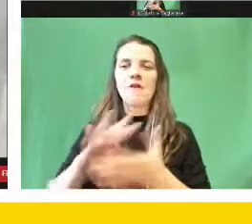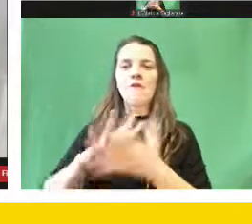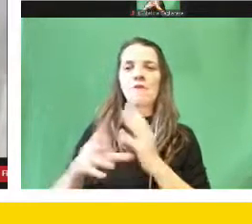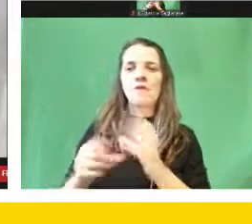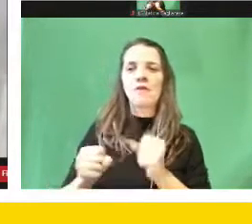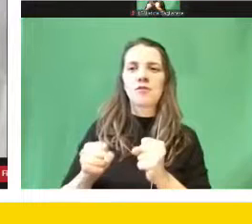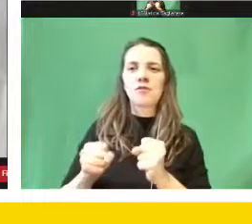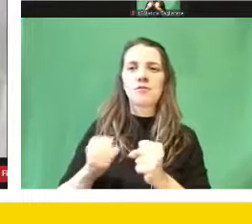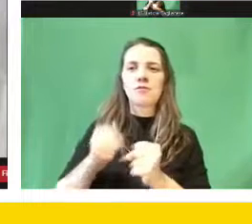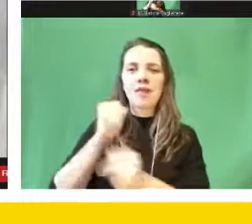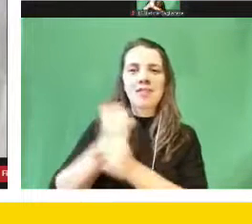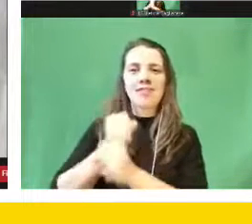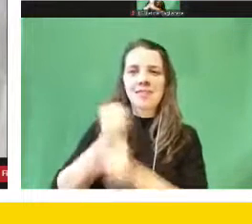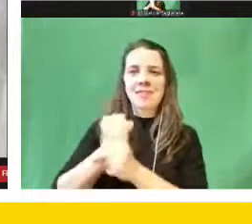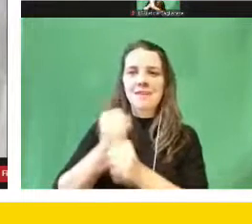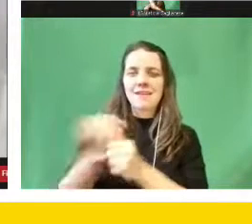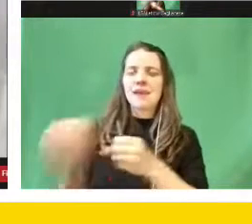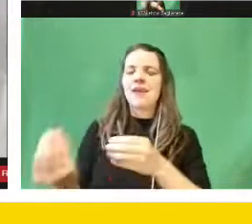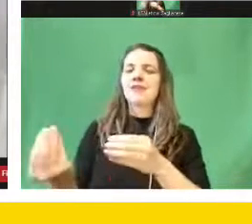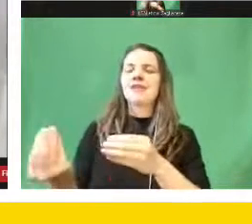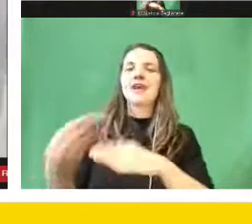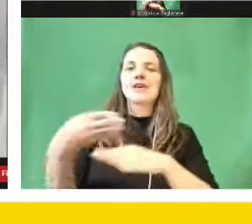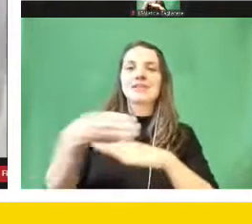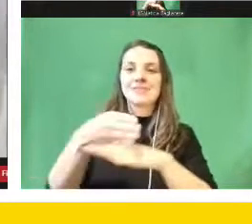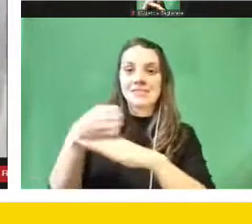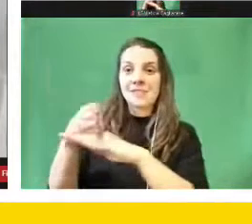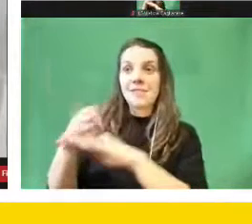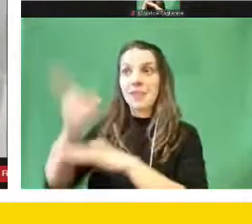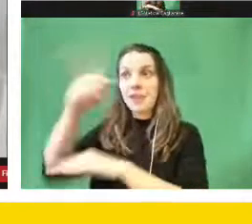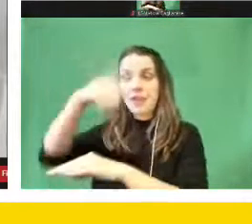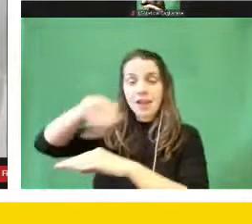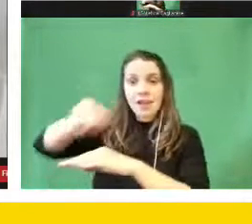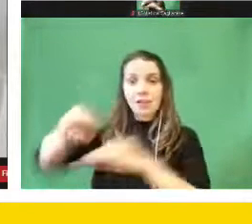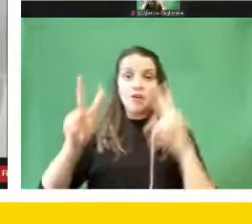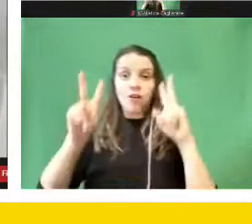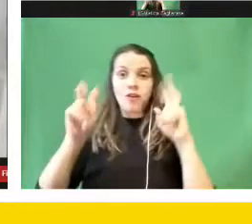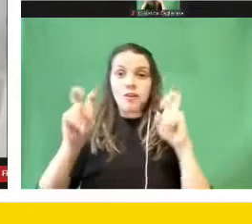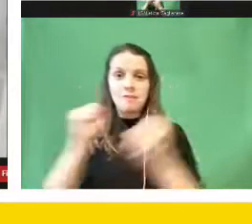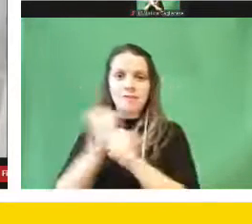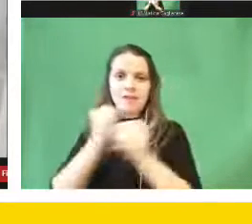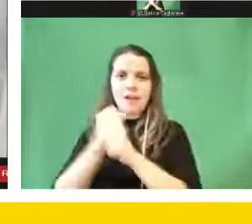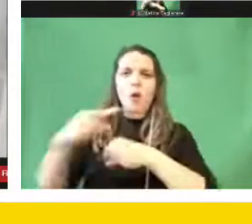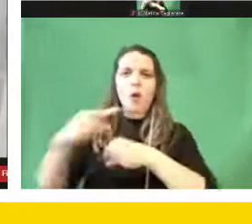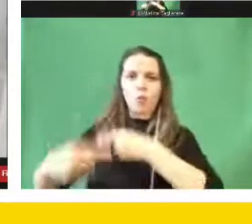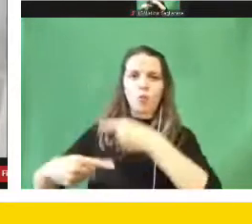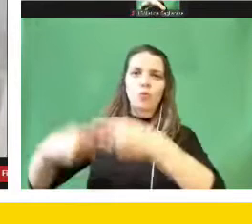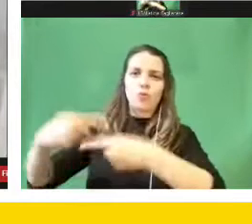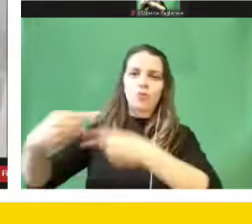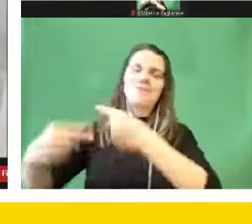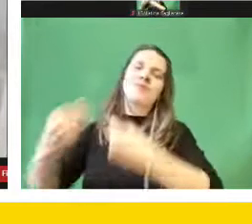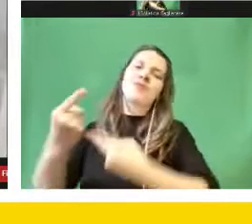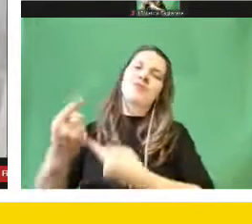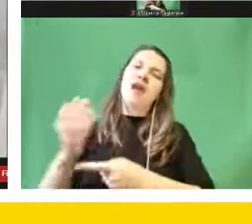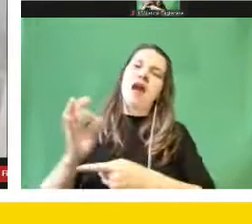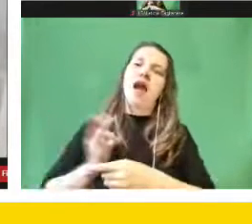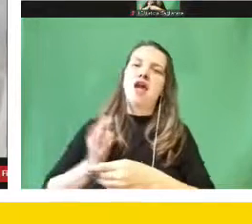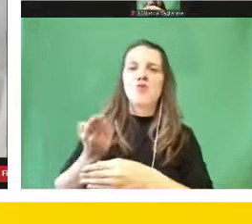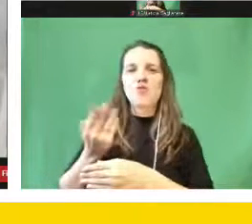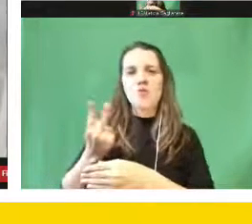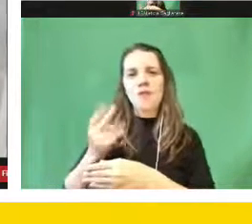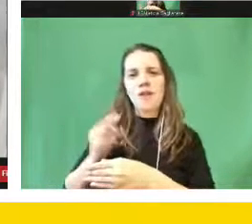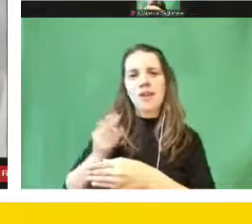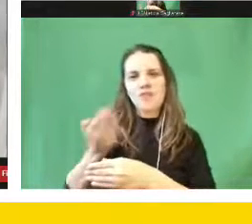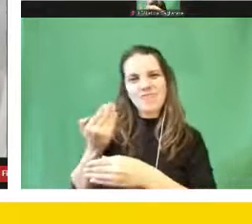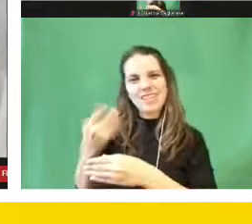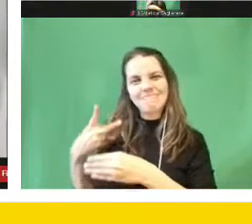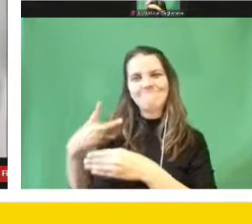de accesibilidad. Y bueno, por algunas circunstancias se interrumpió en los últimos 2 años, pero me parece que estamos en